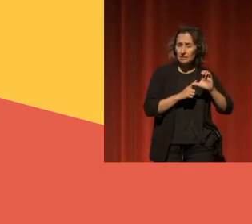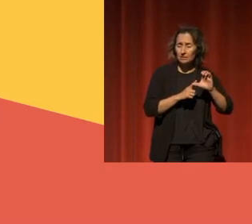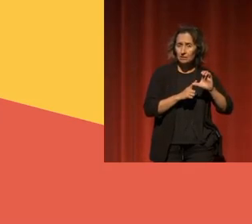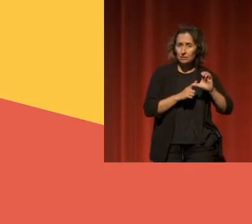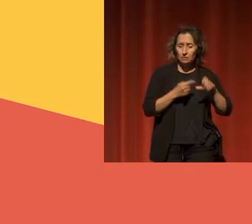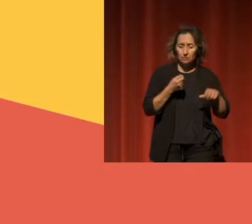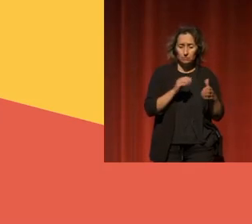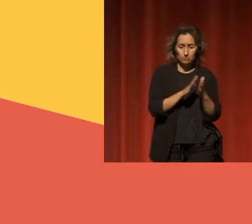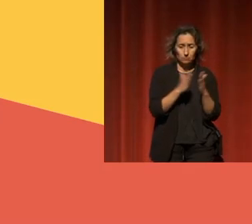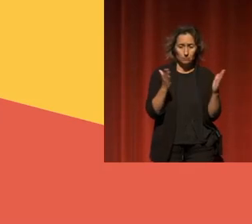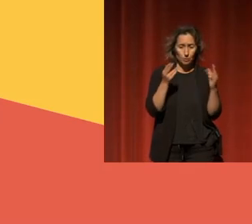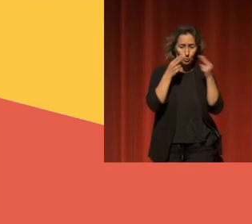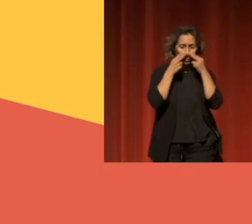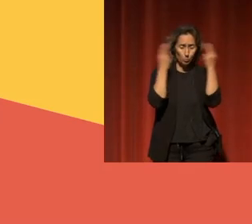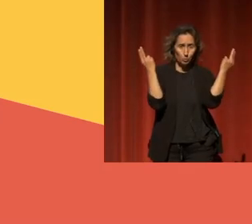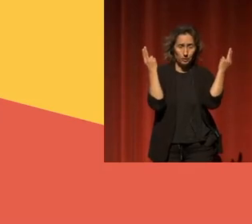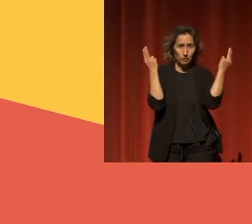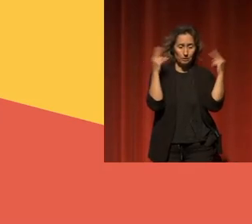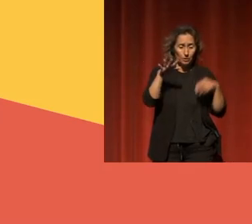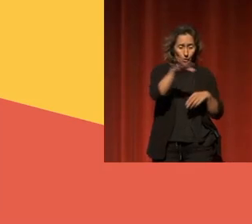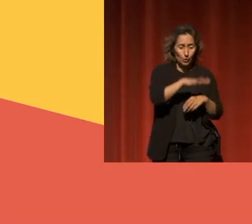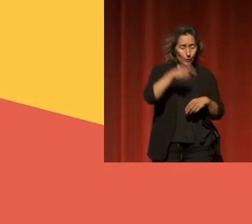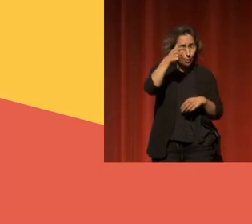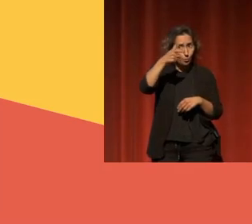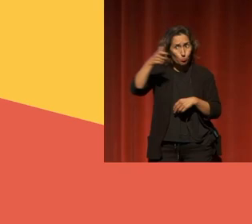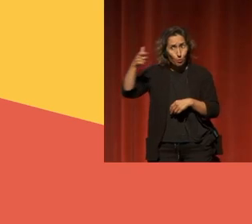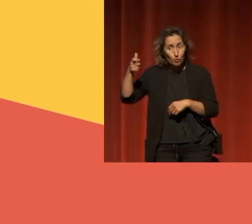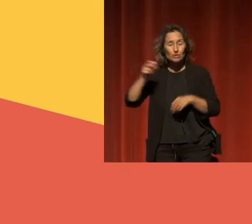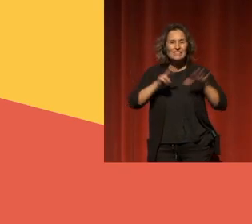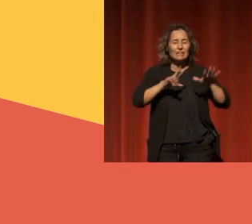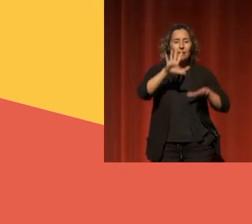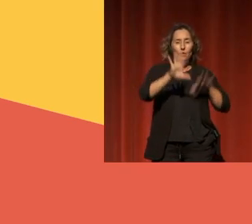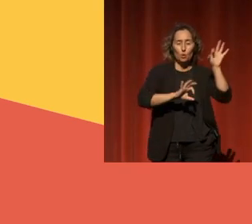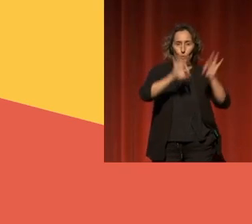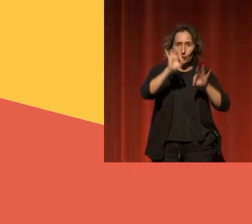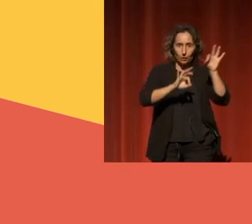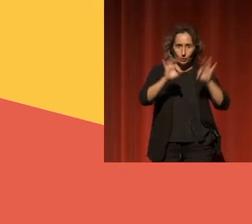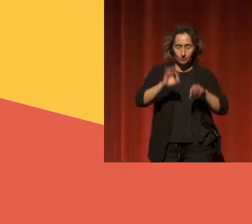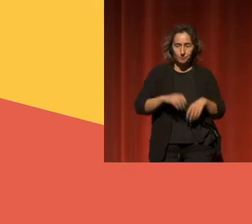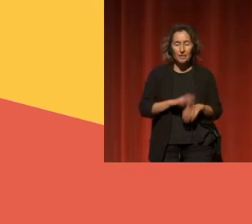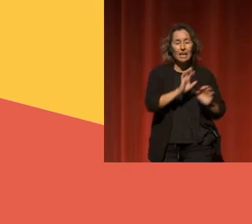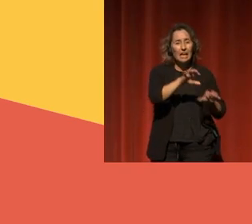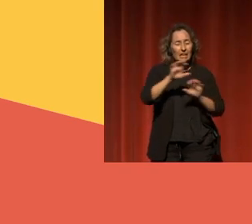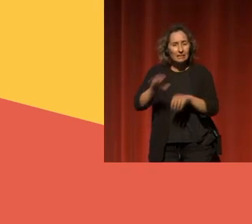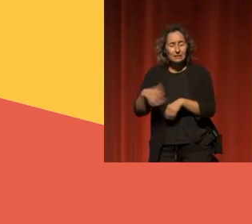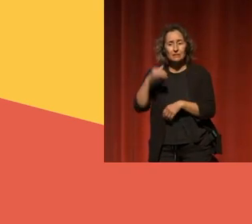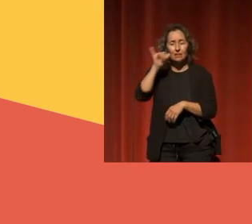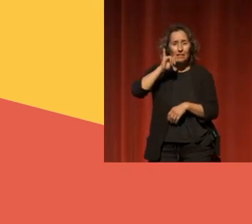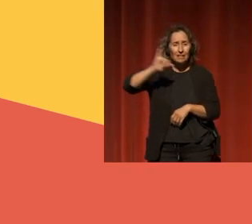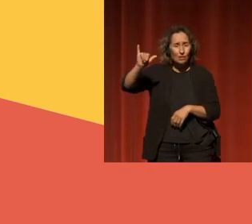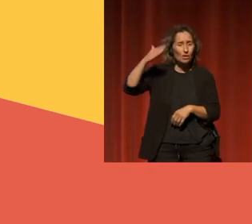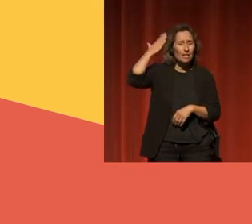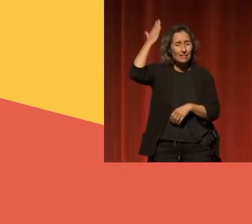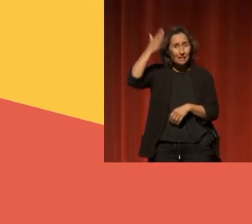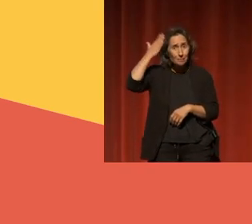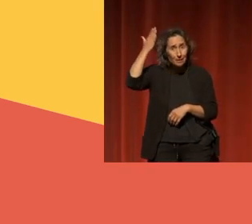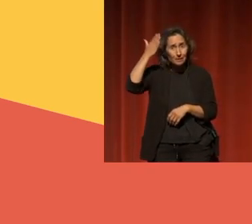por de las bibliotecas públicas situadas en zonas Rurales las dos castillas La Rioja navarra